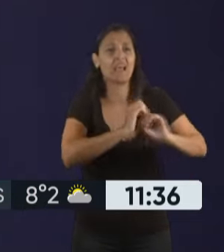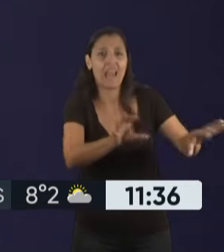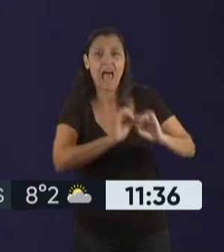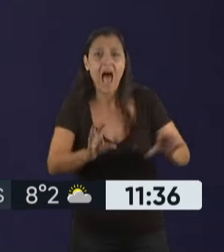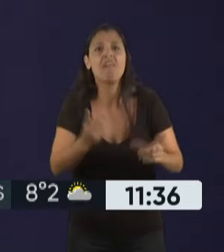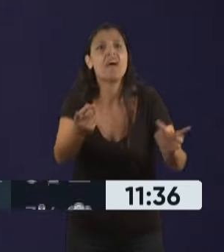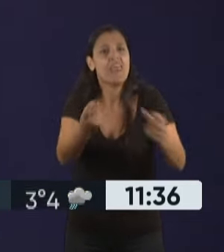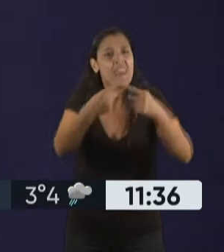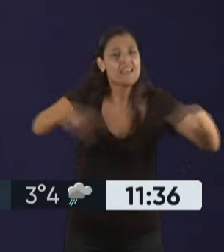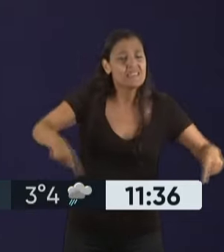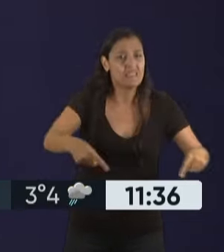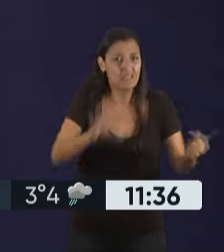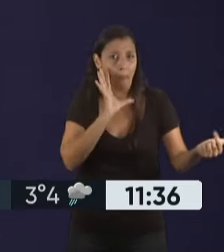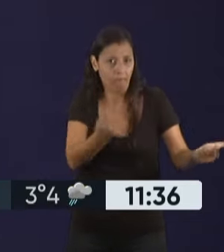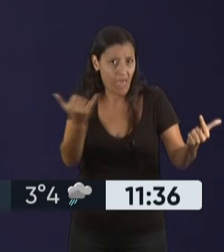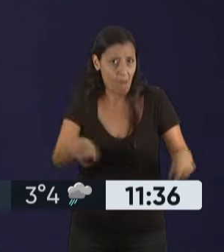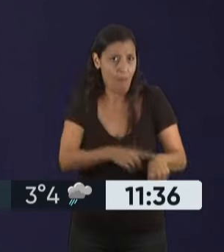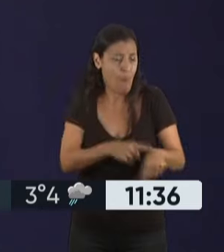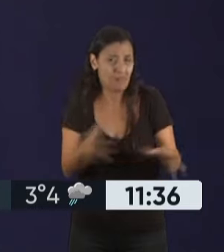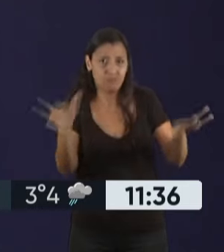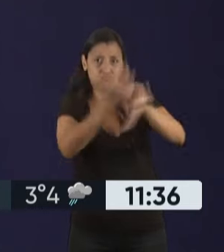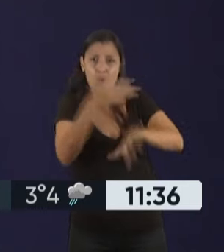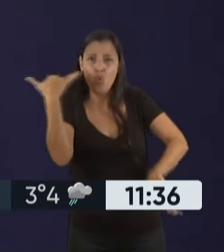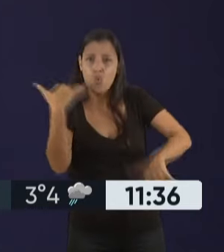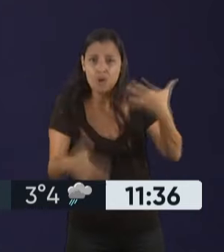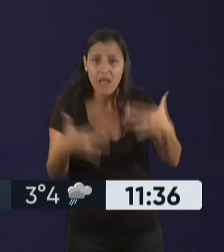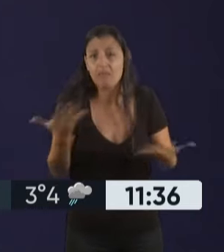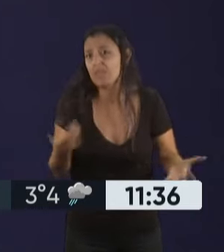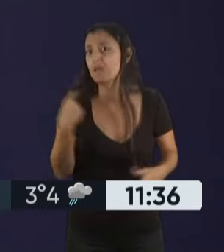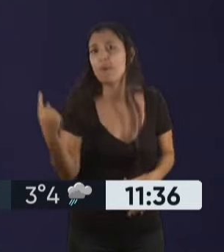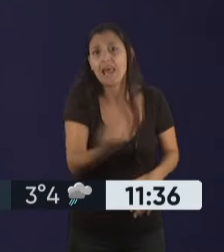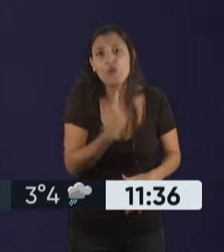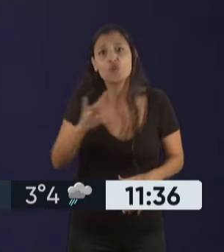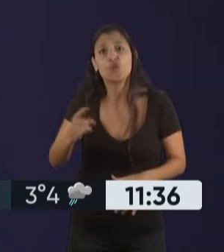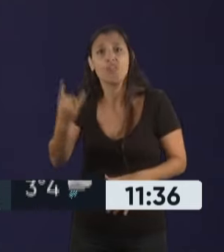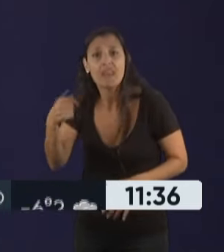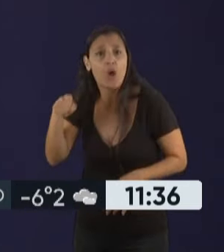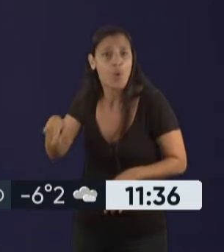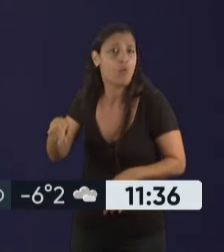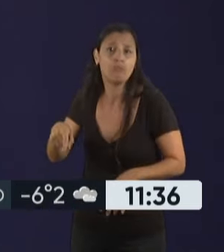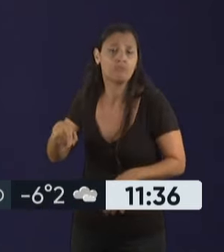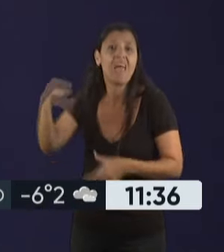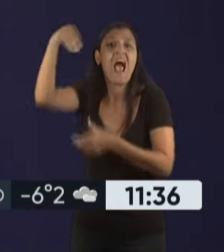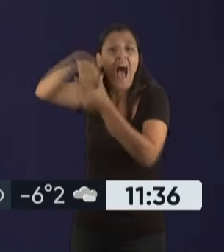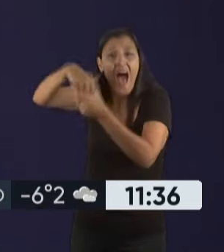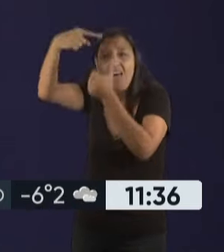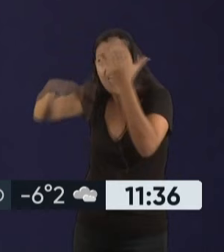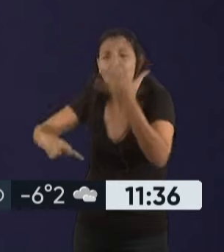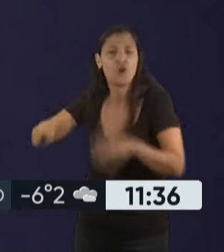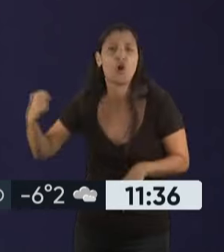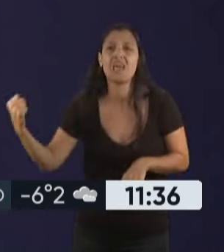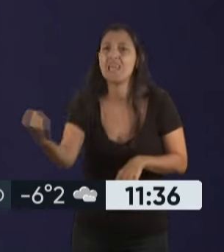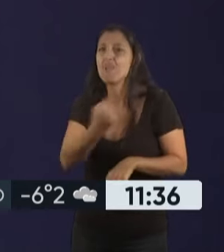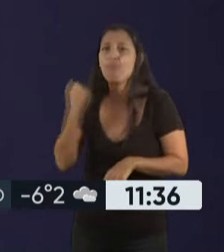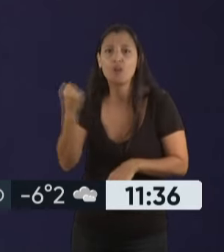muchas necesidades Eh Así que eh claramente para nosotros es un elemento el Su contenido es un elemento